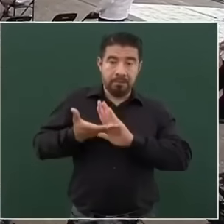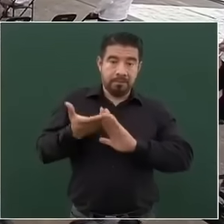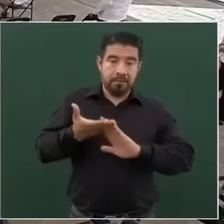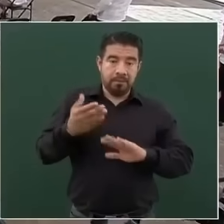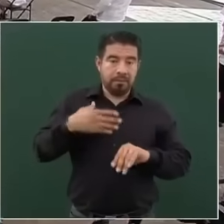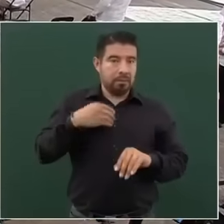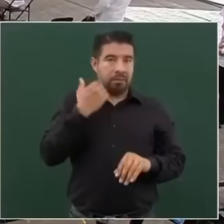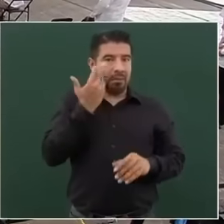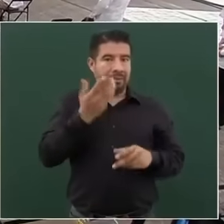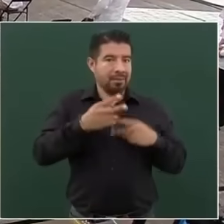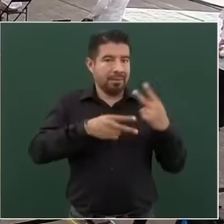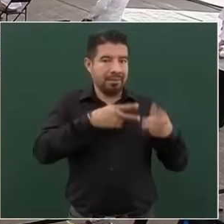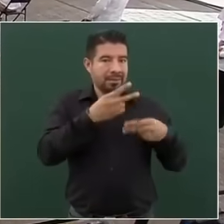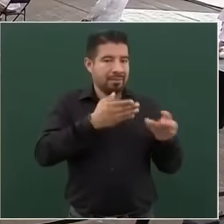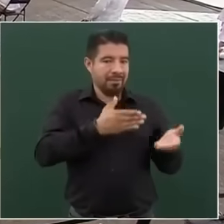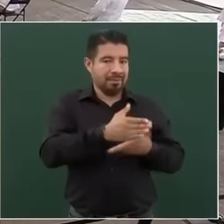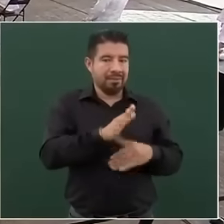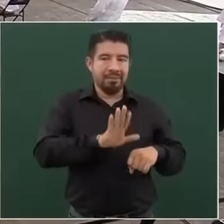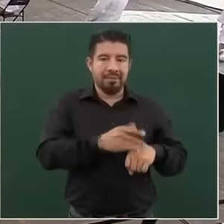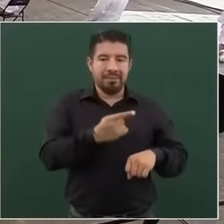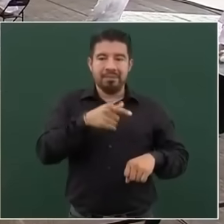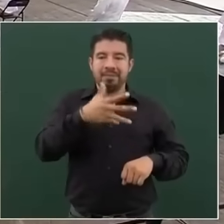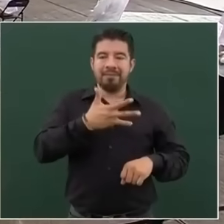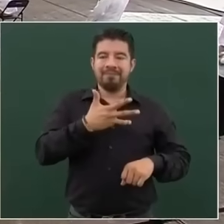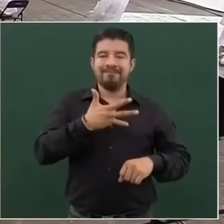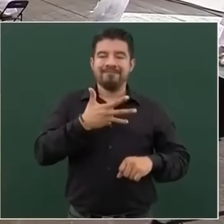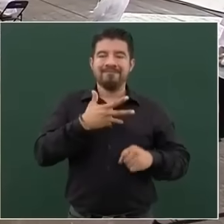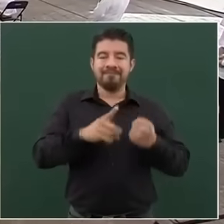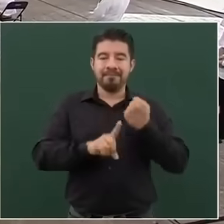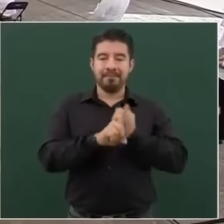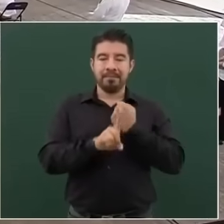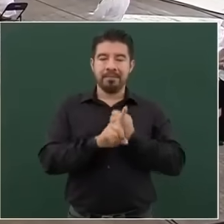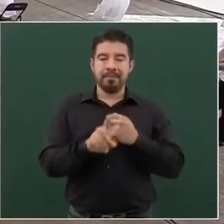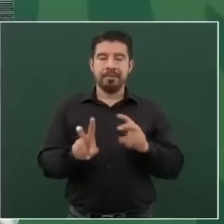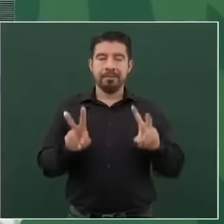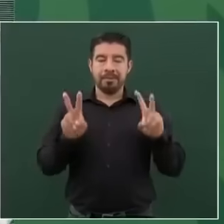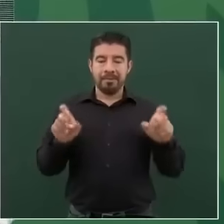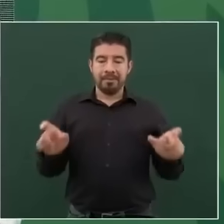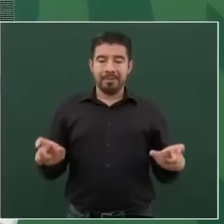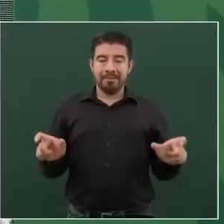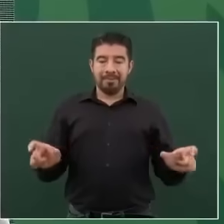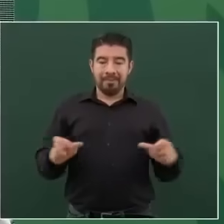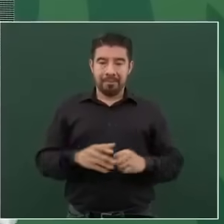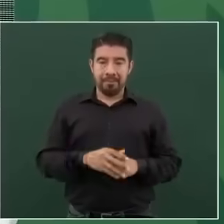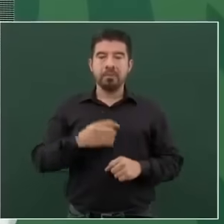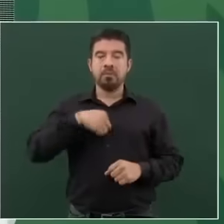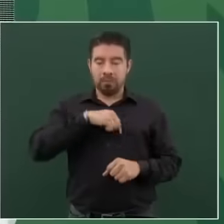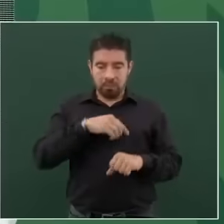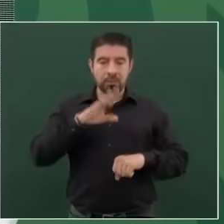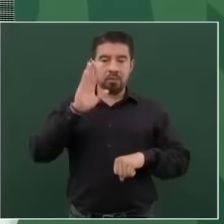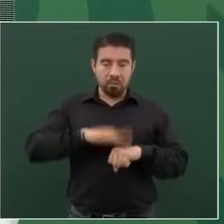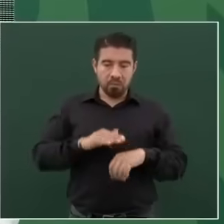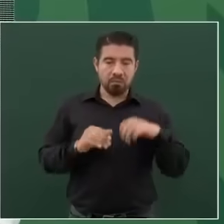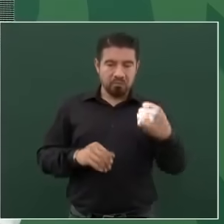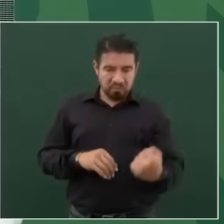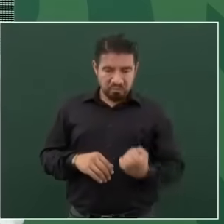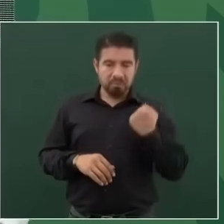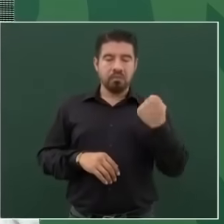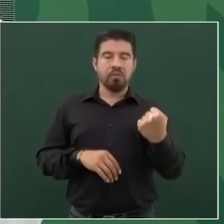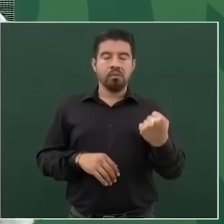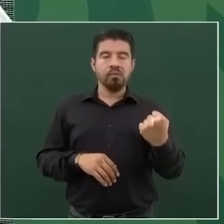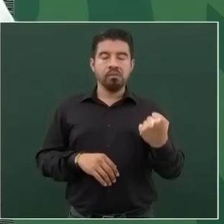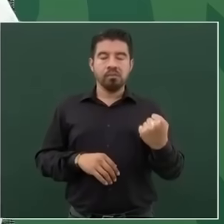asistir Y tenemos ya un campamento de la guardia nacional pero vamos a reforzar